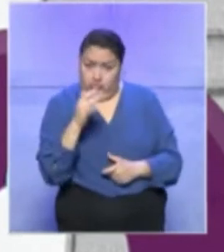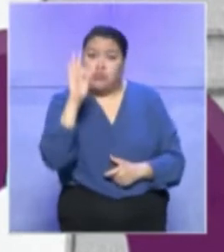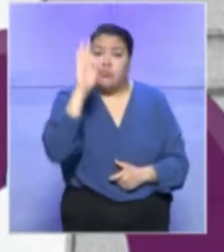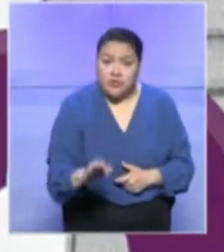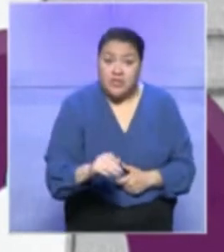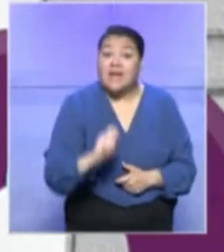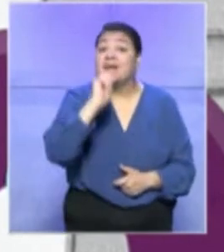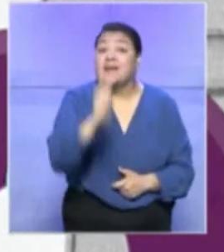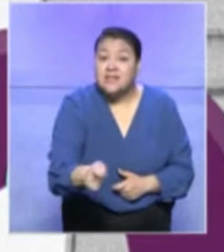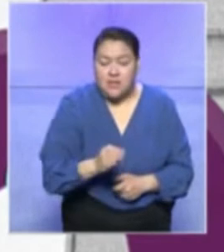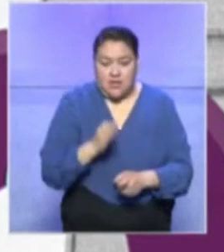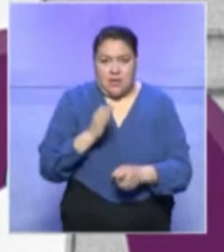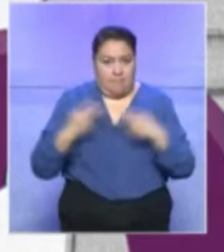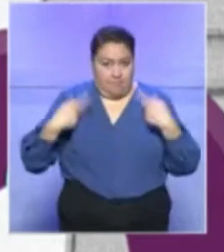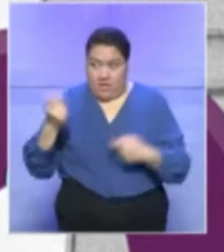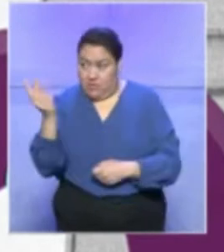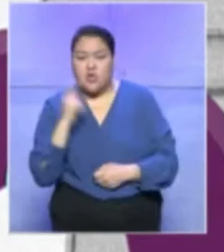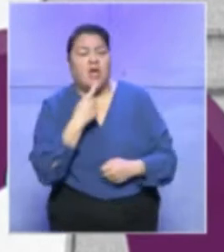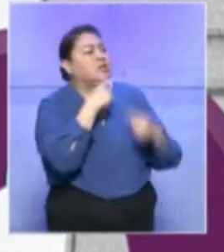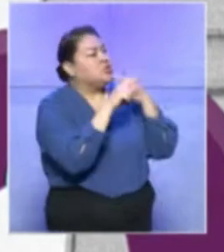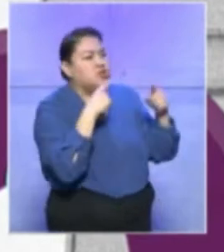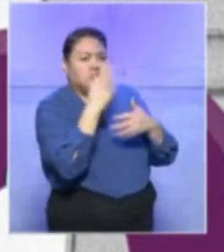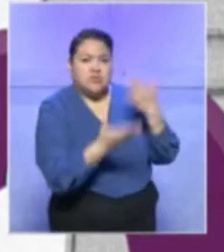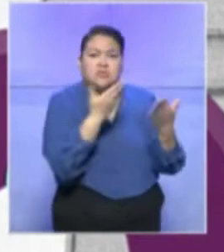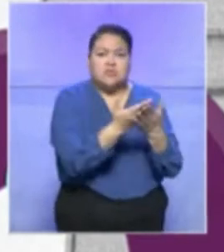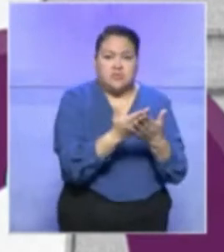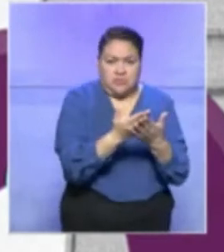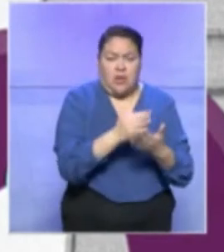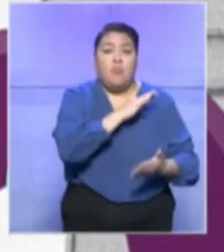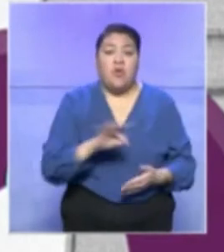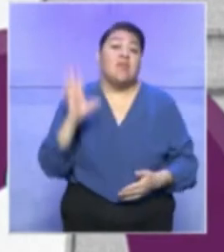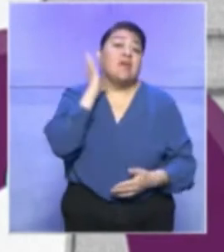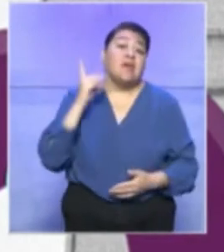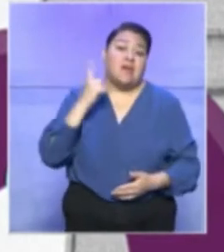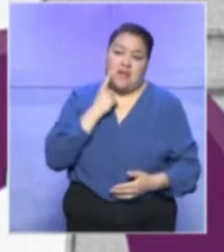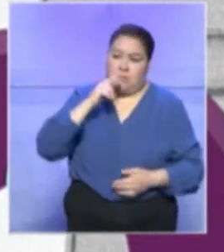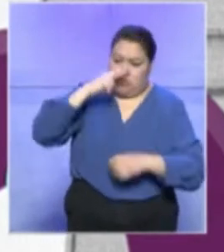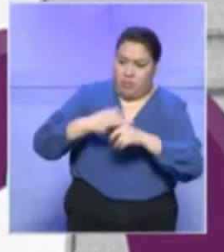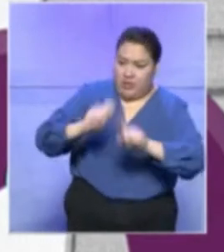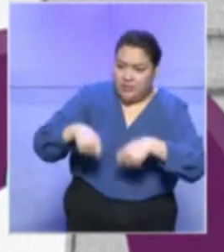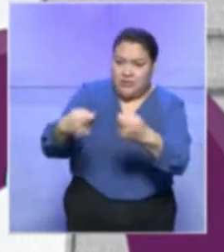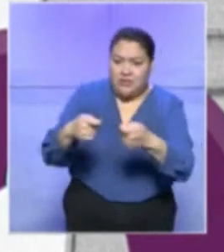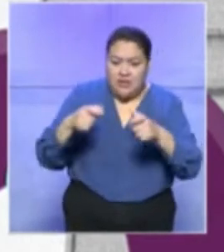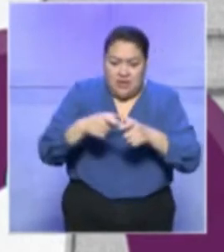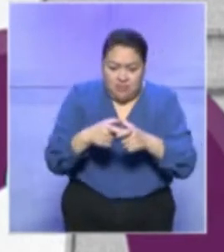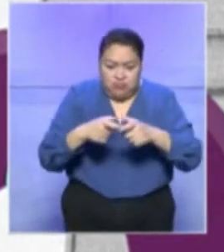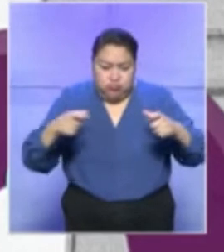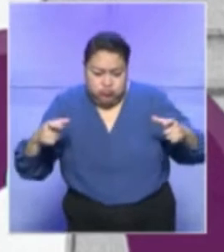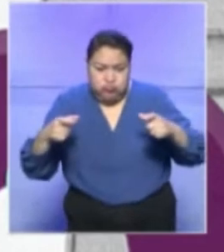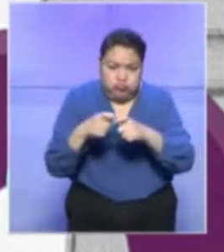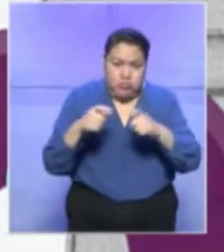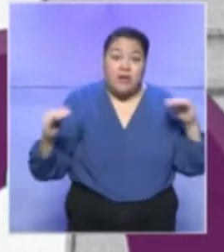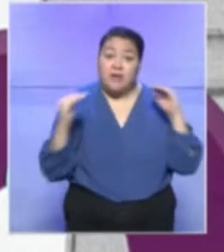la pretensión de los recurrentes de que se obtenga una Cámara de Diputaciones con una representatividad